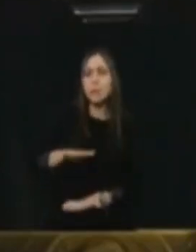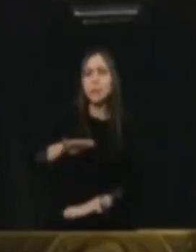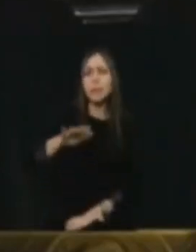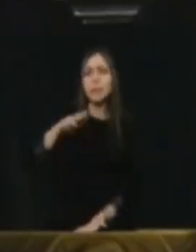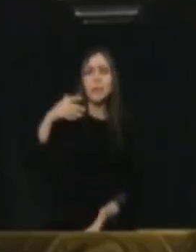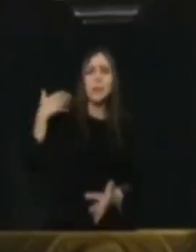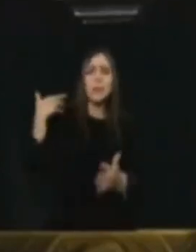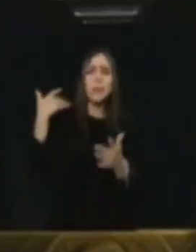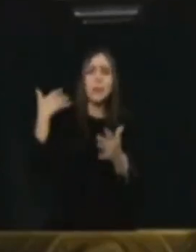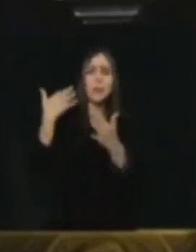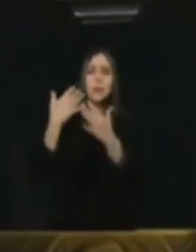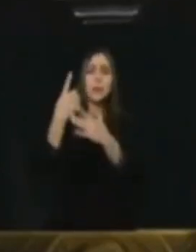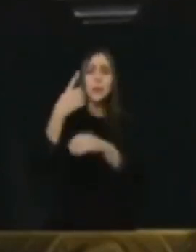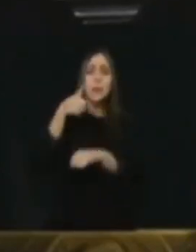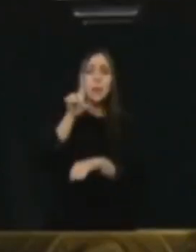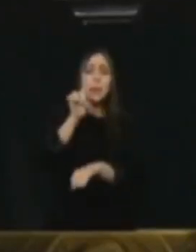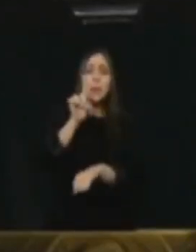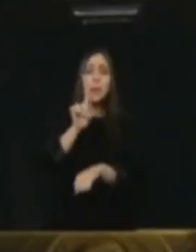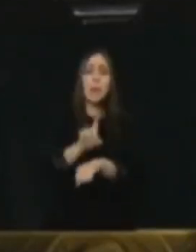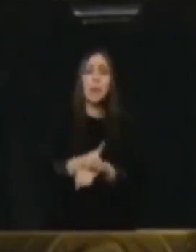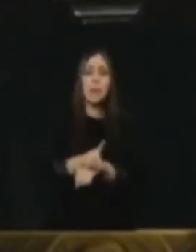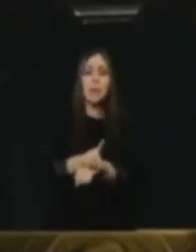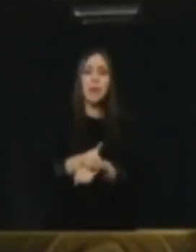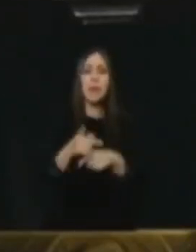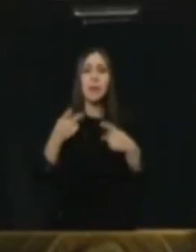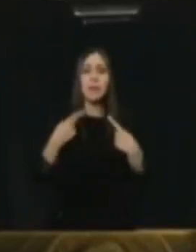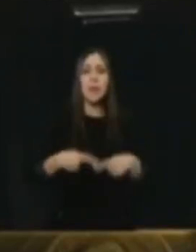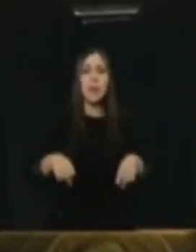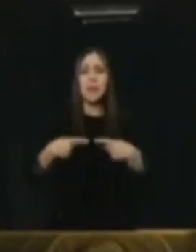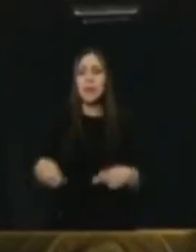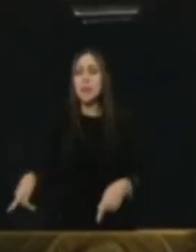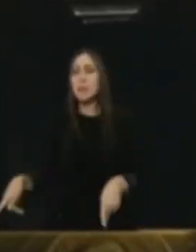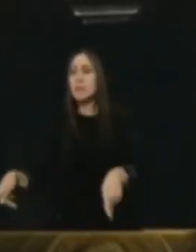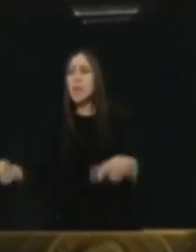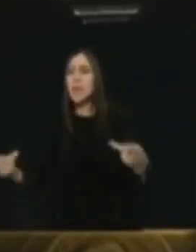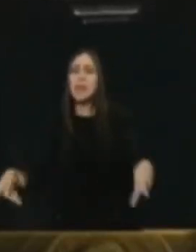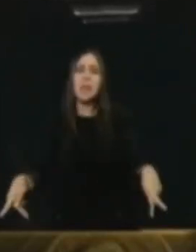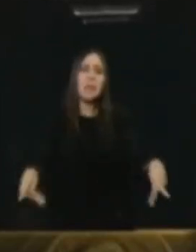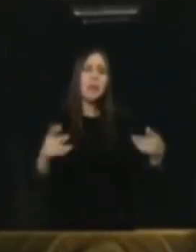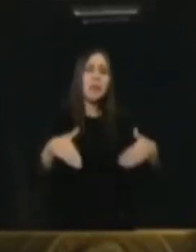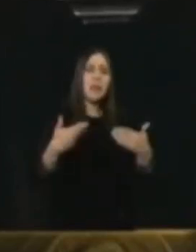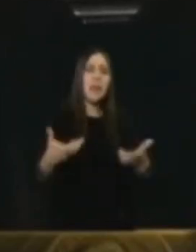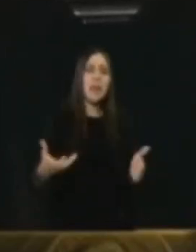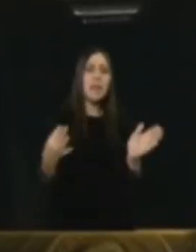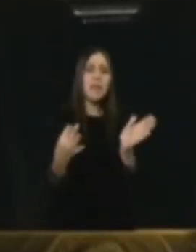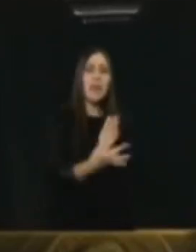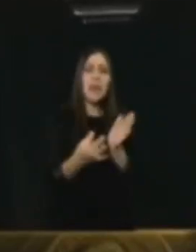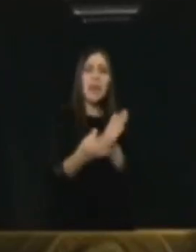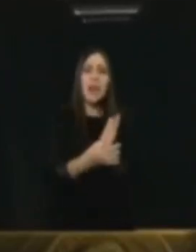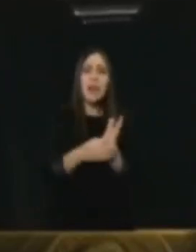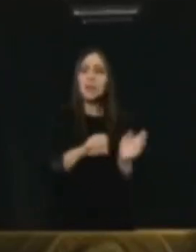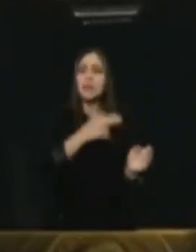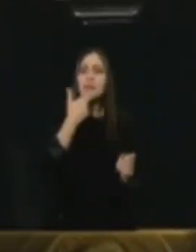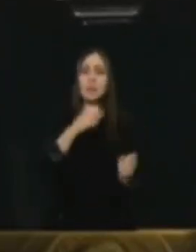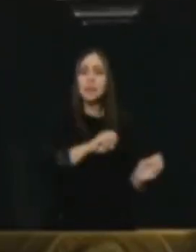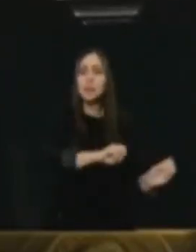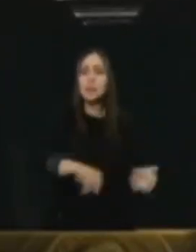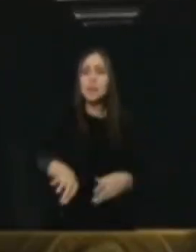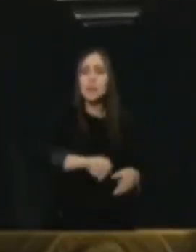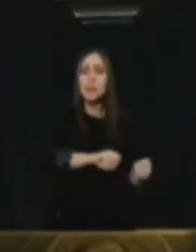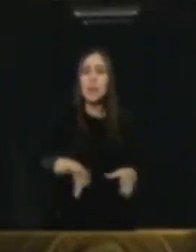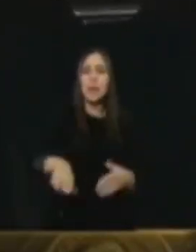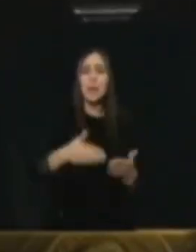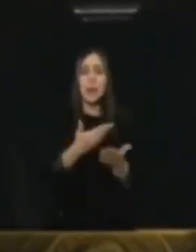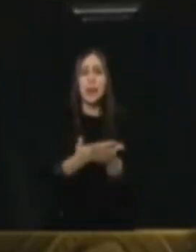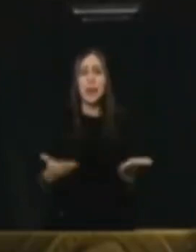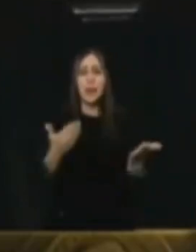día se los lleva el de los fierros viejos que vendan. Hoy muchos recuerdos zumban en